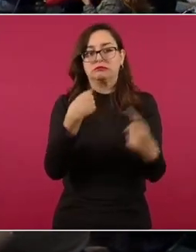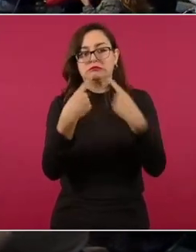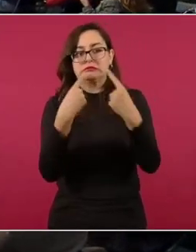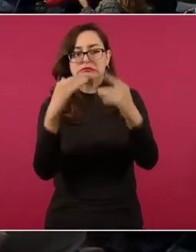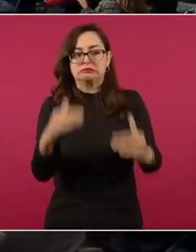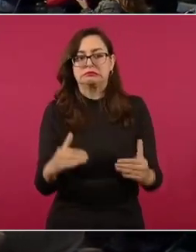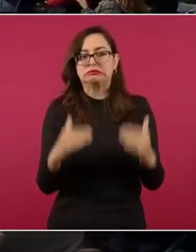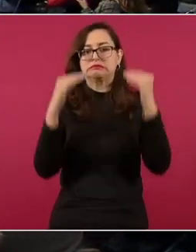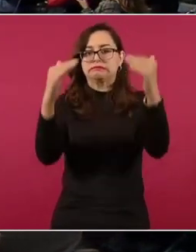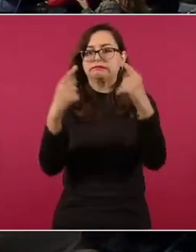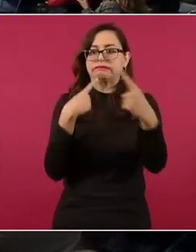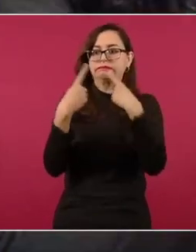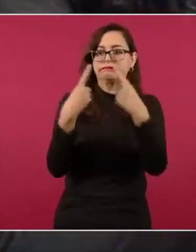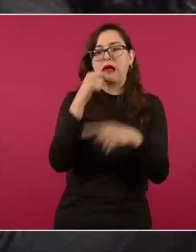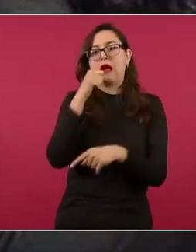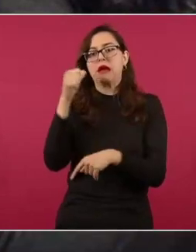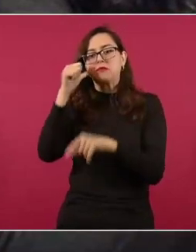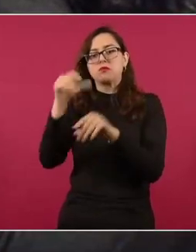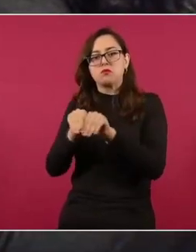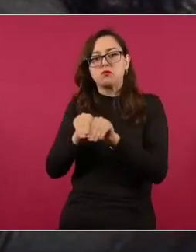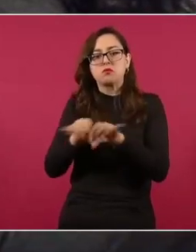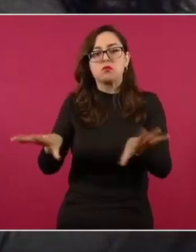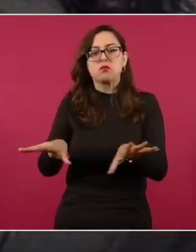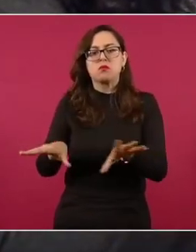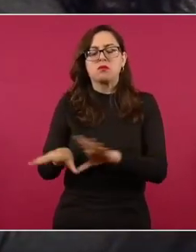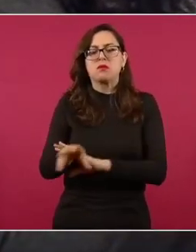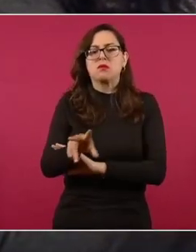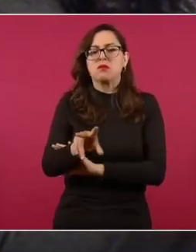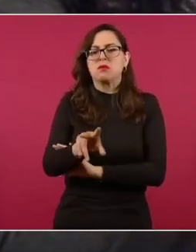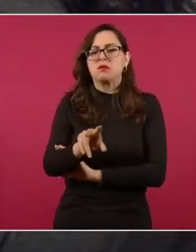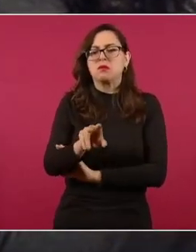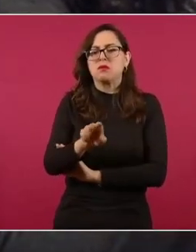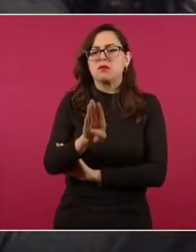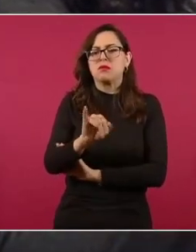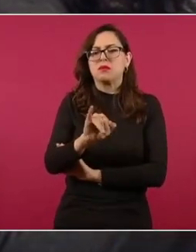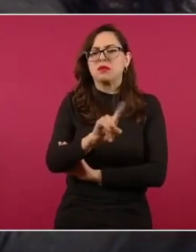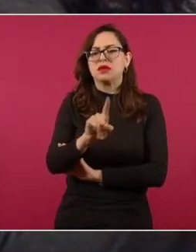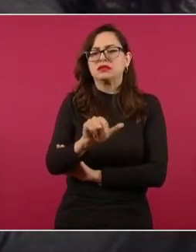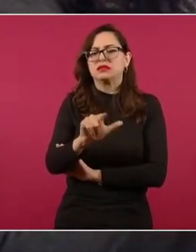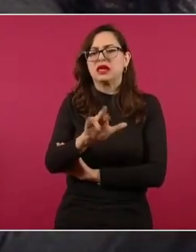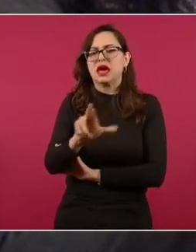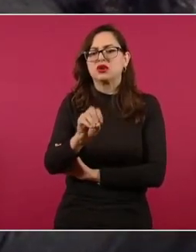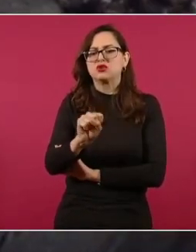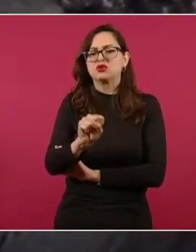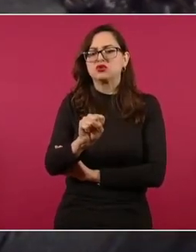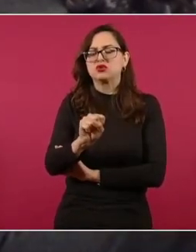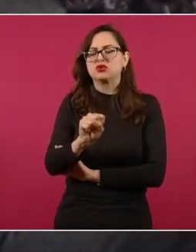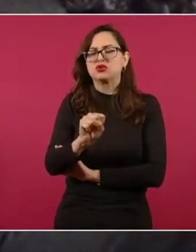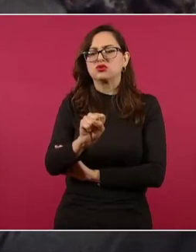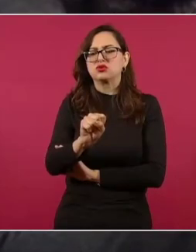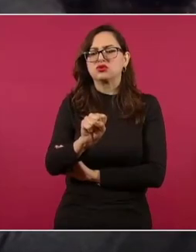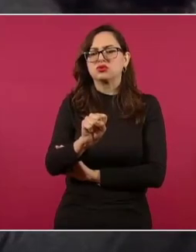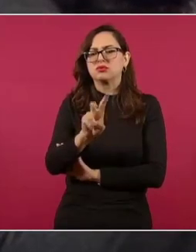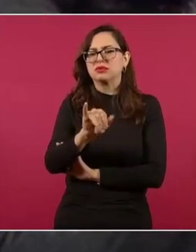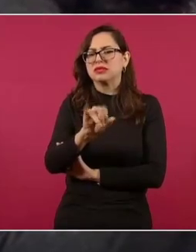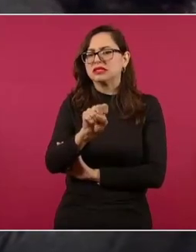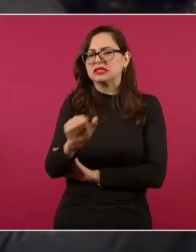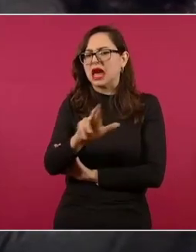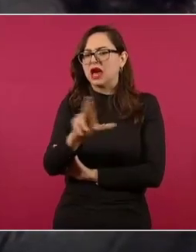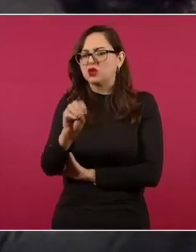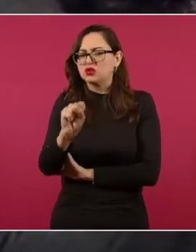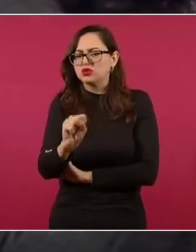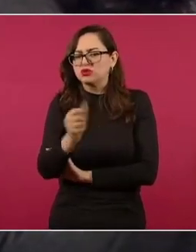mencionó en el boletín que emitían ayer, el tema de los visados que estaba pidiendo el presidente López Obrador para mexicanos. Pero en particular me gustaría